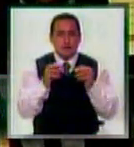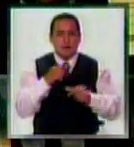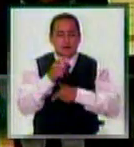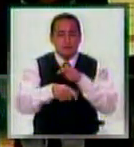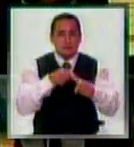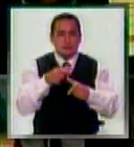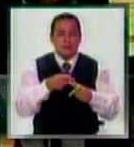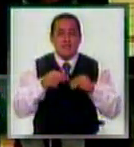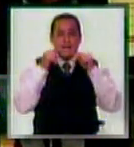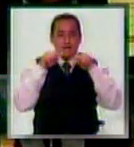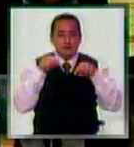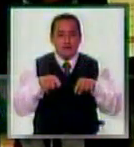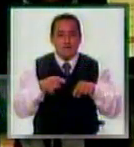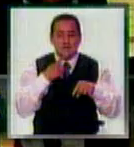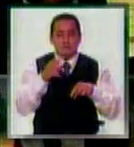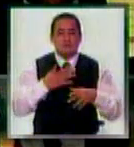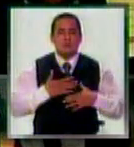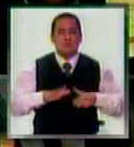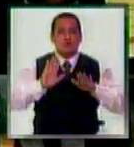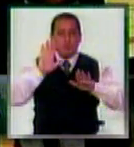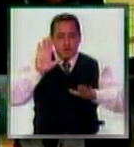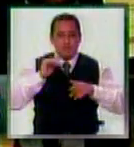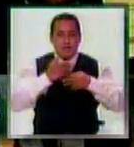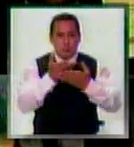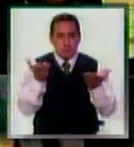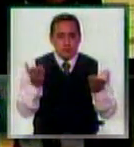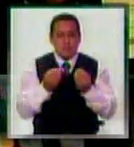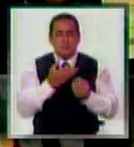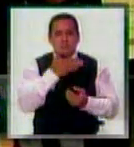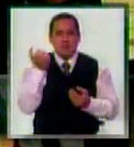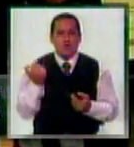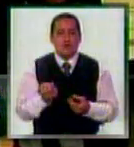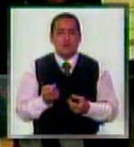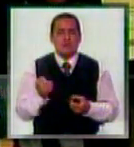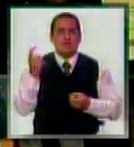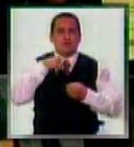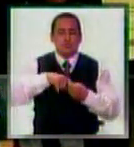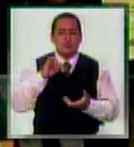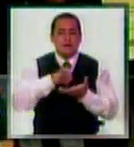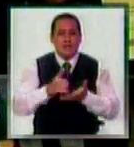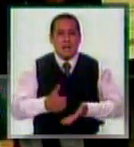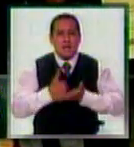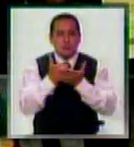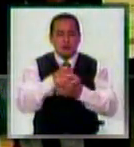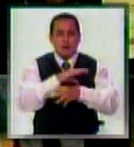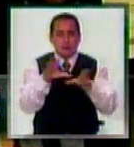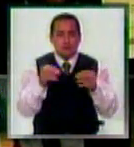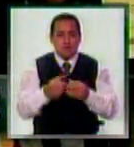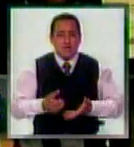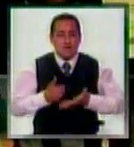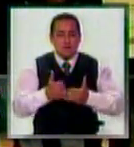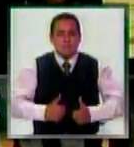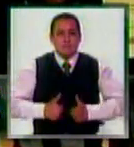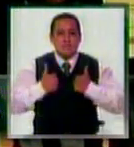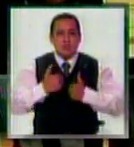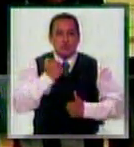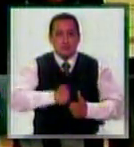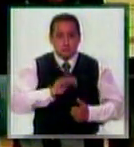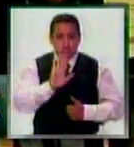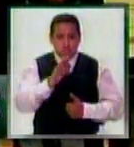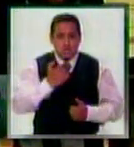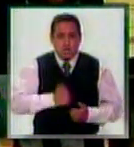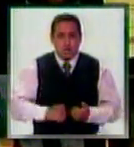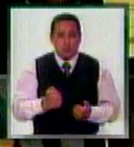pueblo. Eso es mi compromiso con ustedes. ¿Qué mejor inclusión que ayudarlos a criar a sus hijos? Son sus